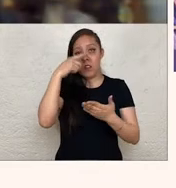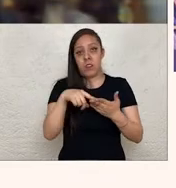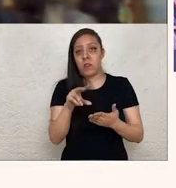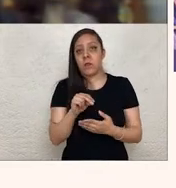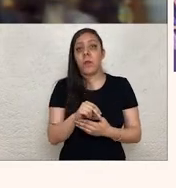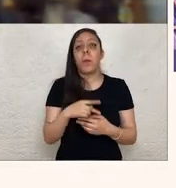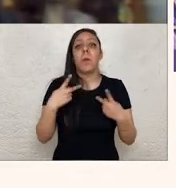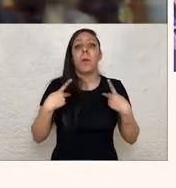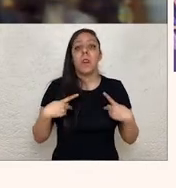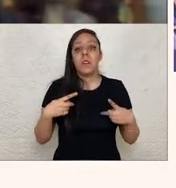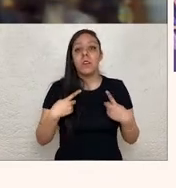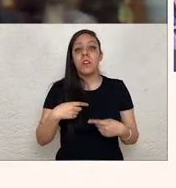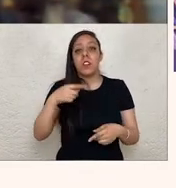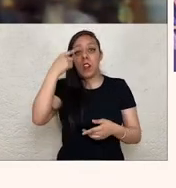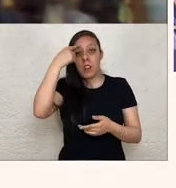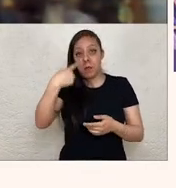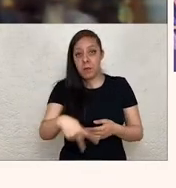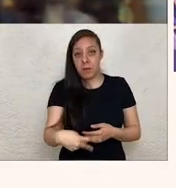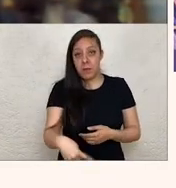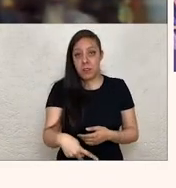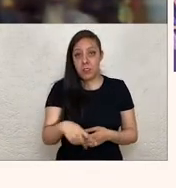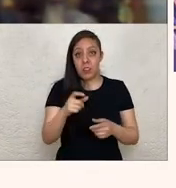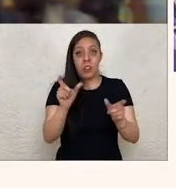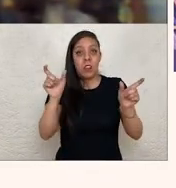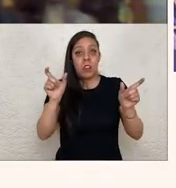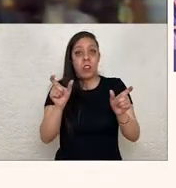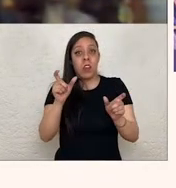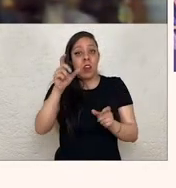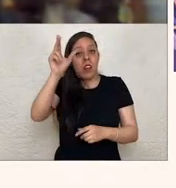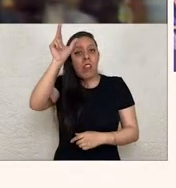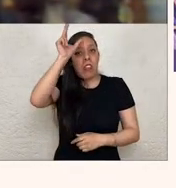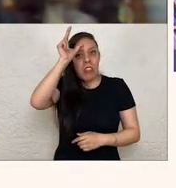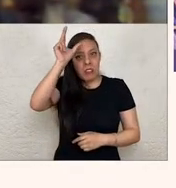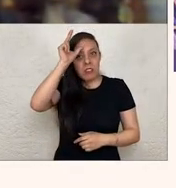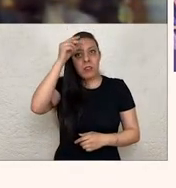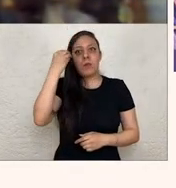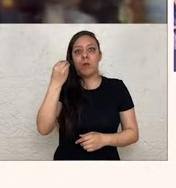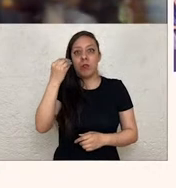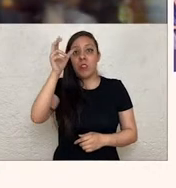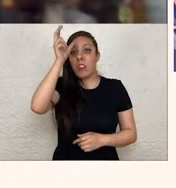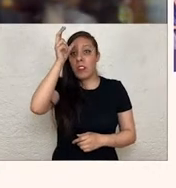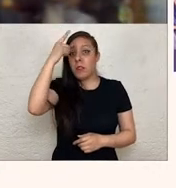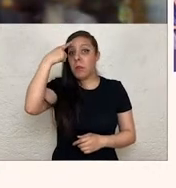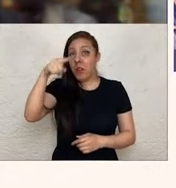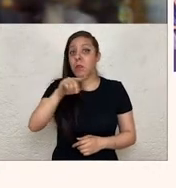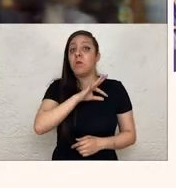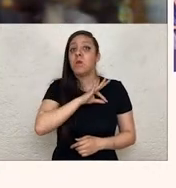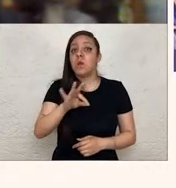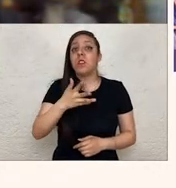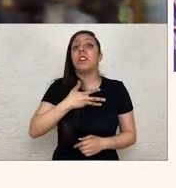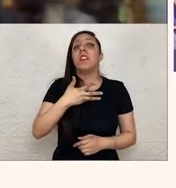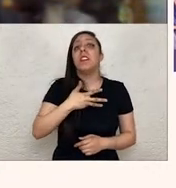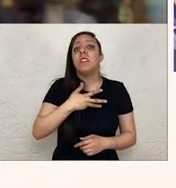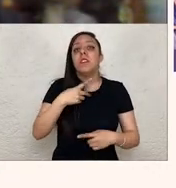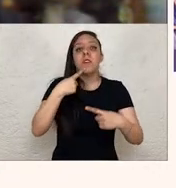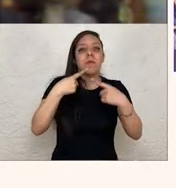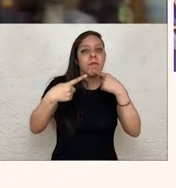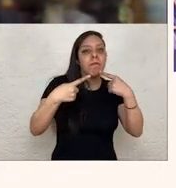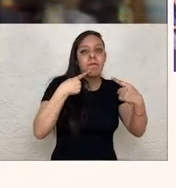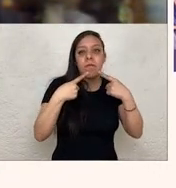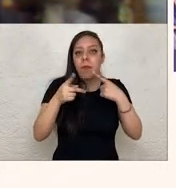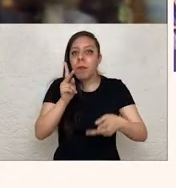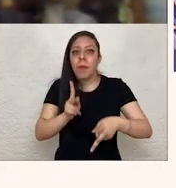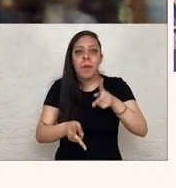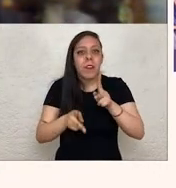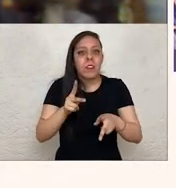me parece que la gente mexicana es muy lista, está muy lista para tener este tipo